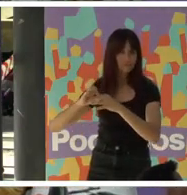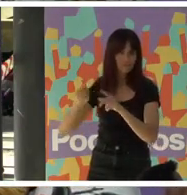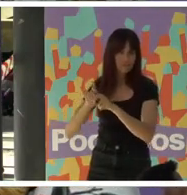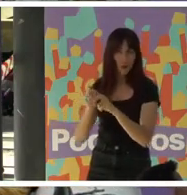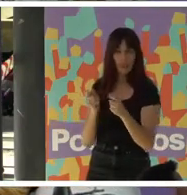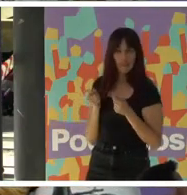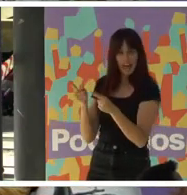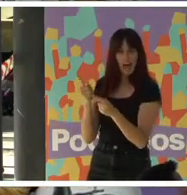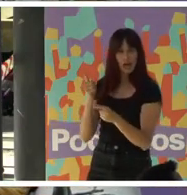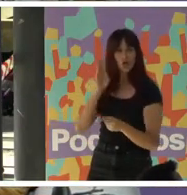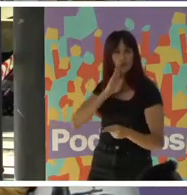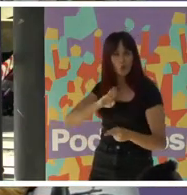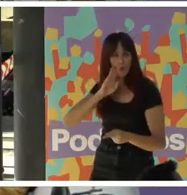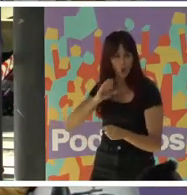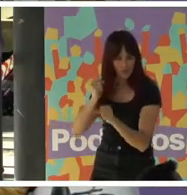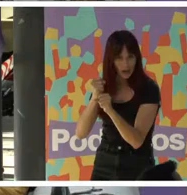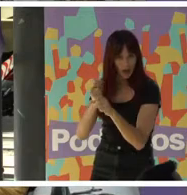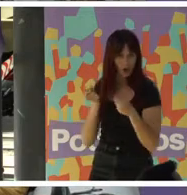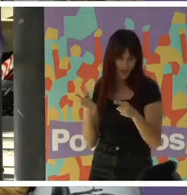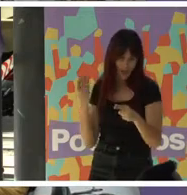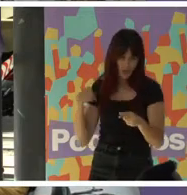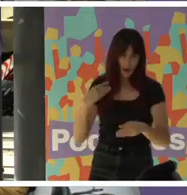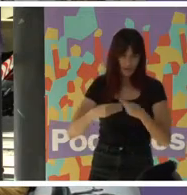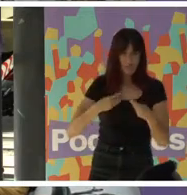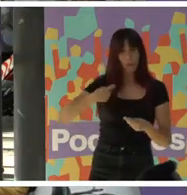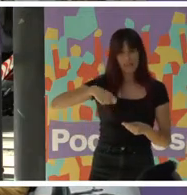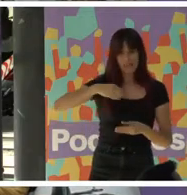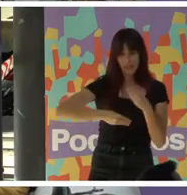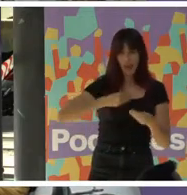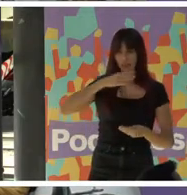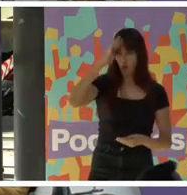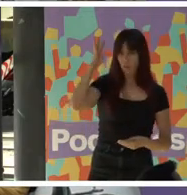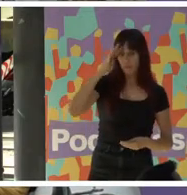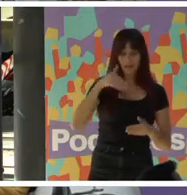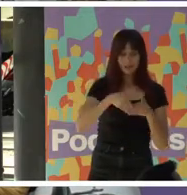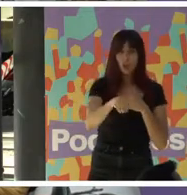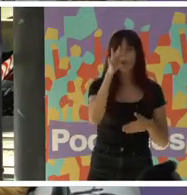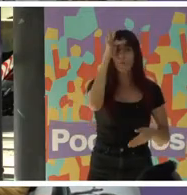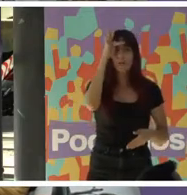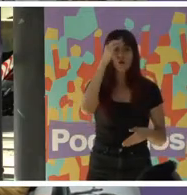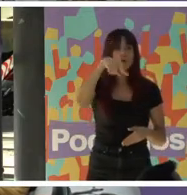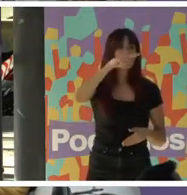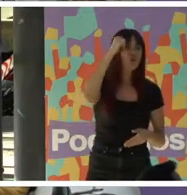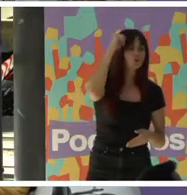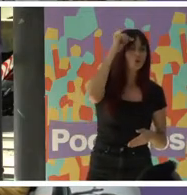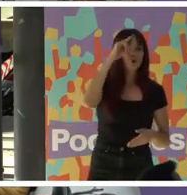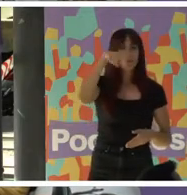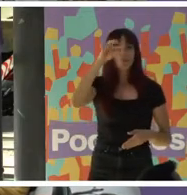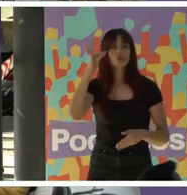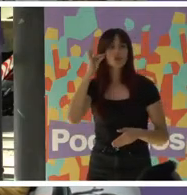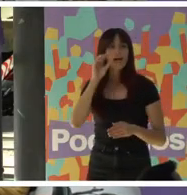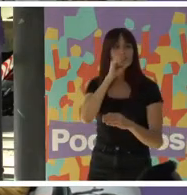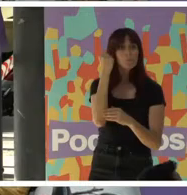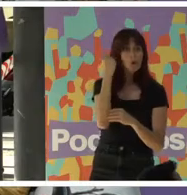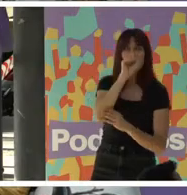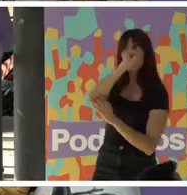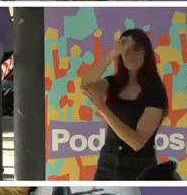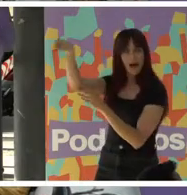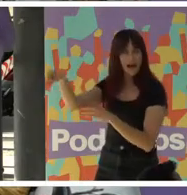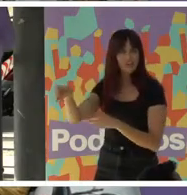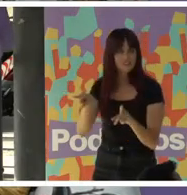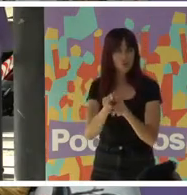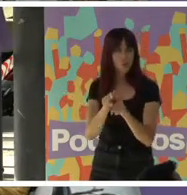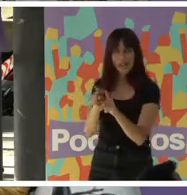hacen el trabajo sucio, que eso es lo que hace López Miras, el próximo domingo vosotros y vosotras tenéis más poder que ellos. Dadles